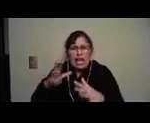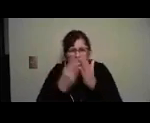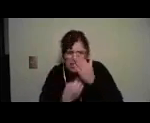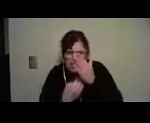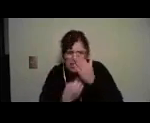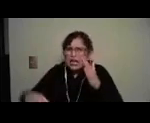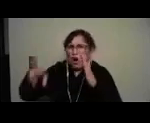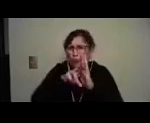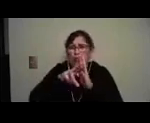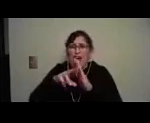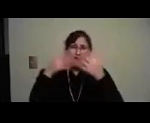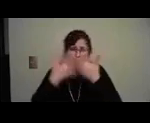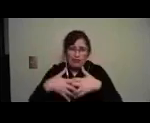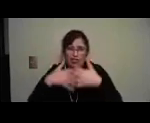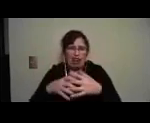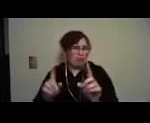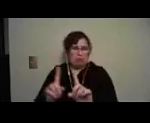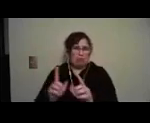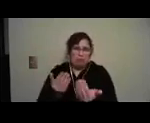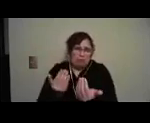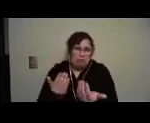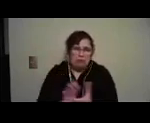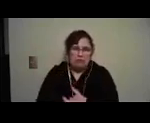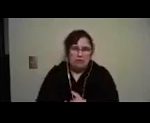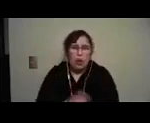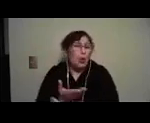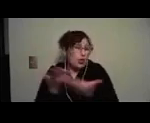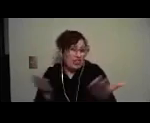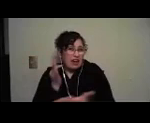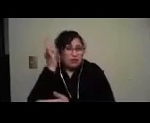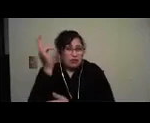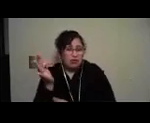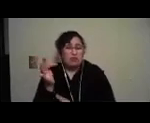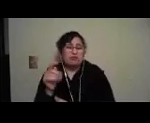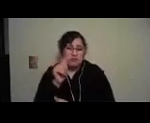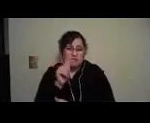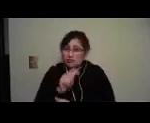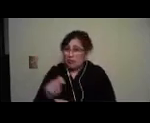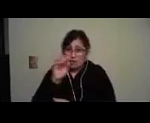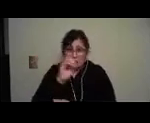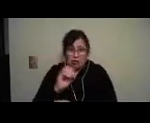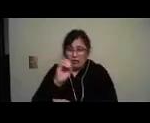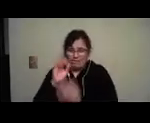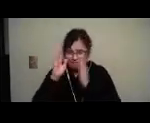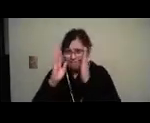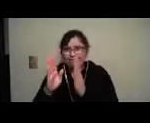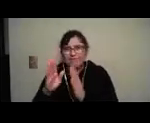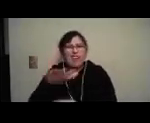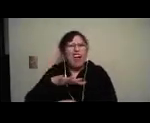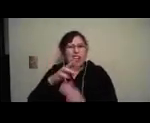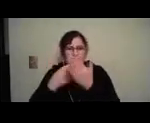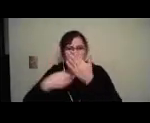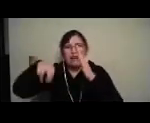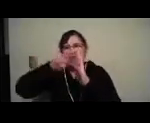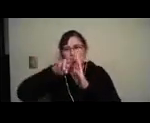¿ya? Entonces, quienes se dedican a quienes, ustedes, ¿cierto? Que en un par de años se van a dedicar algunos a esta área, ya